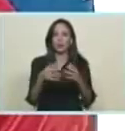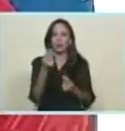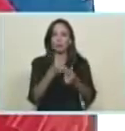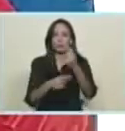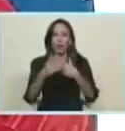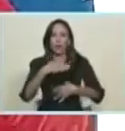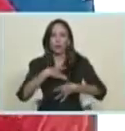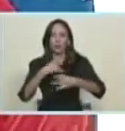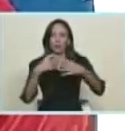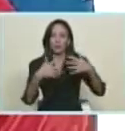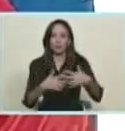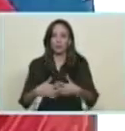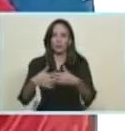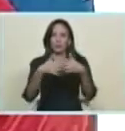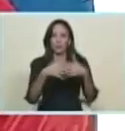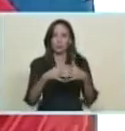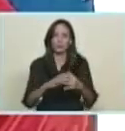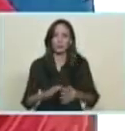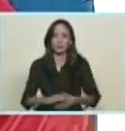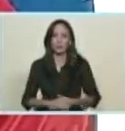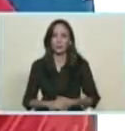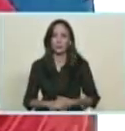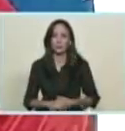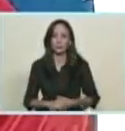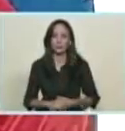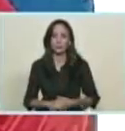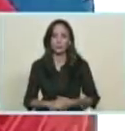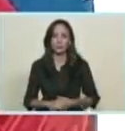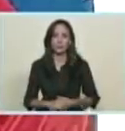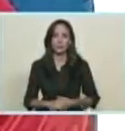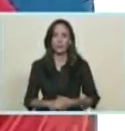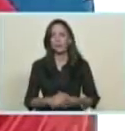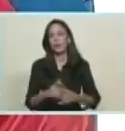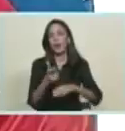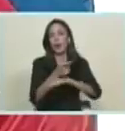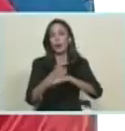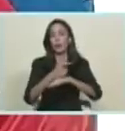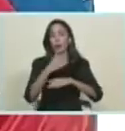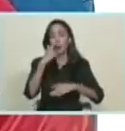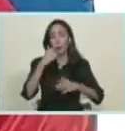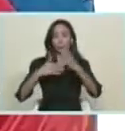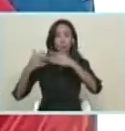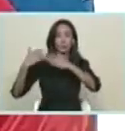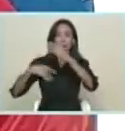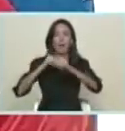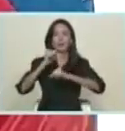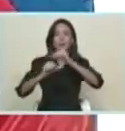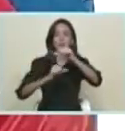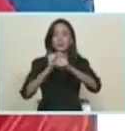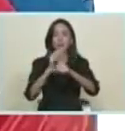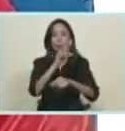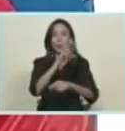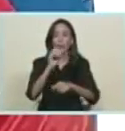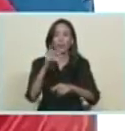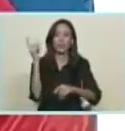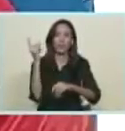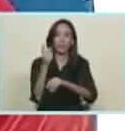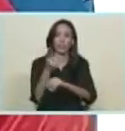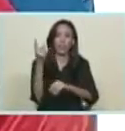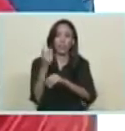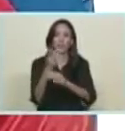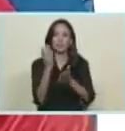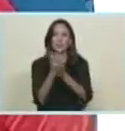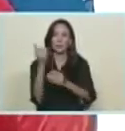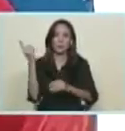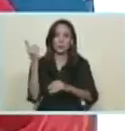de los intereses de la burguesía comercial que gobernó el país todo el siglo XX a través de dictaduras